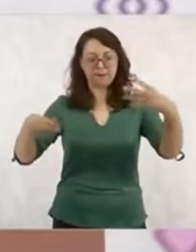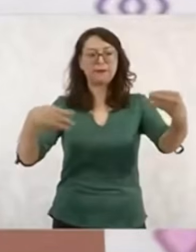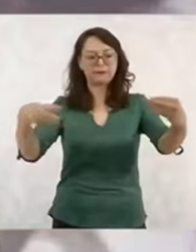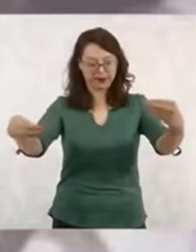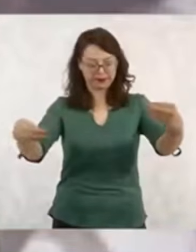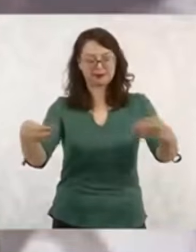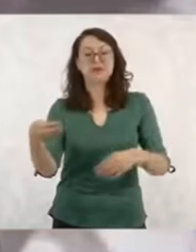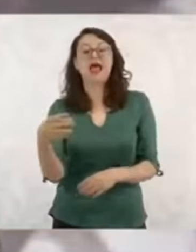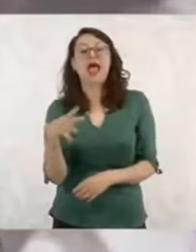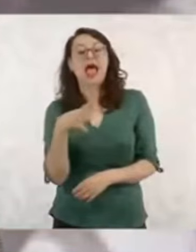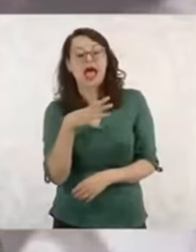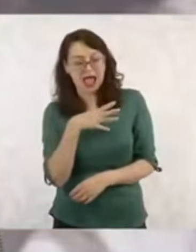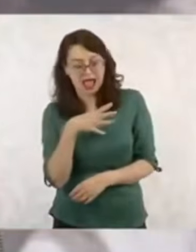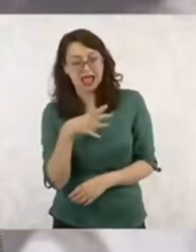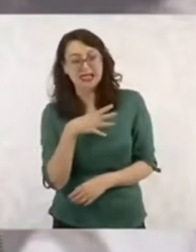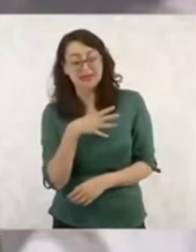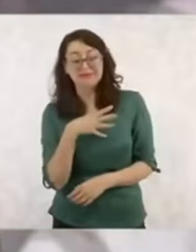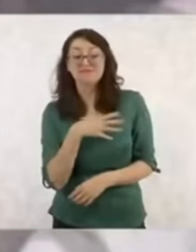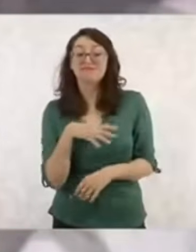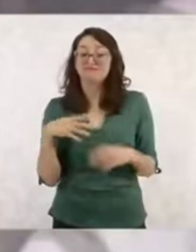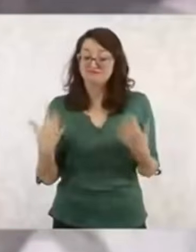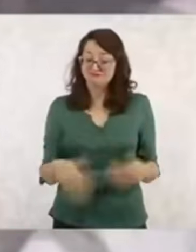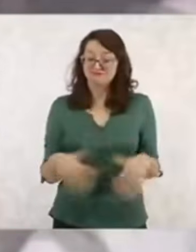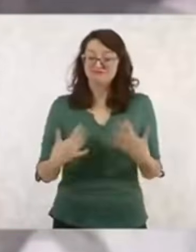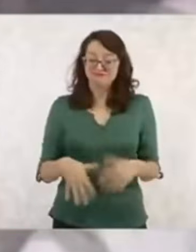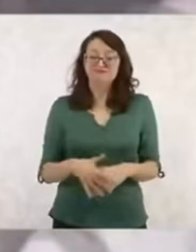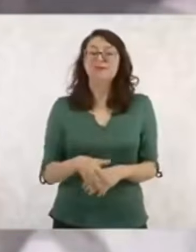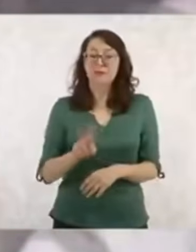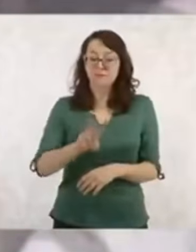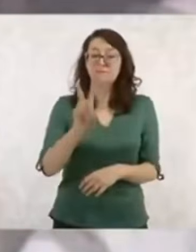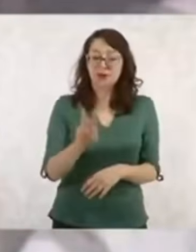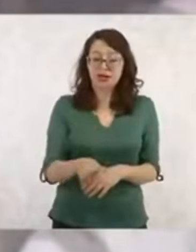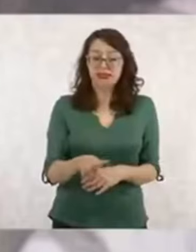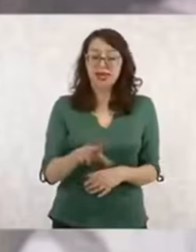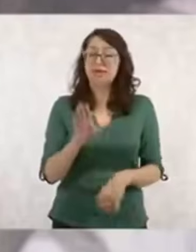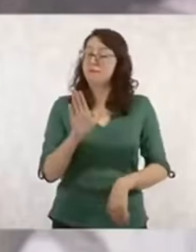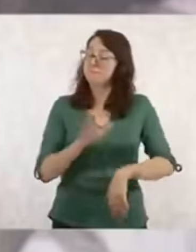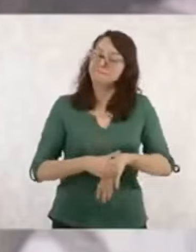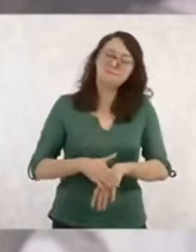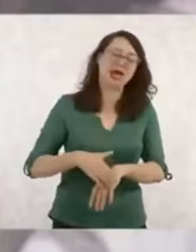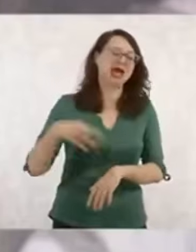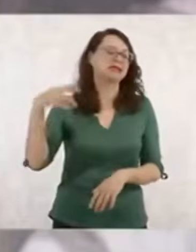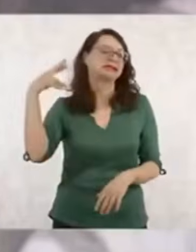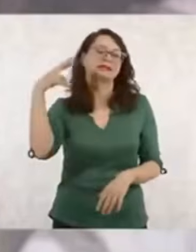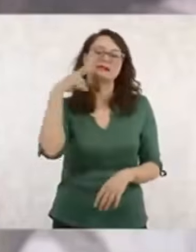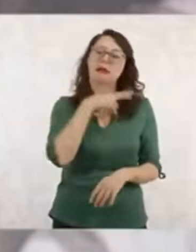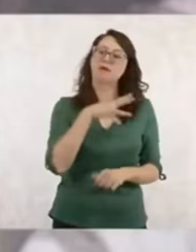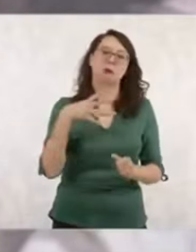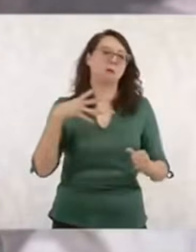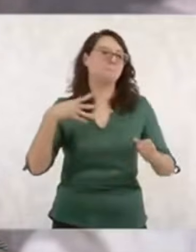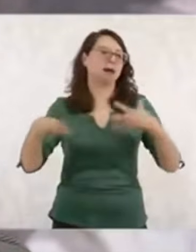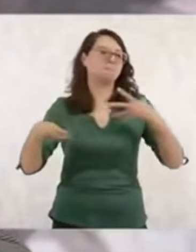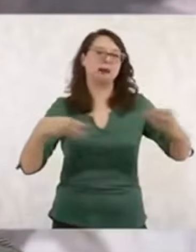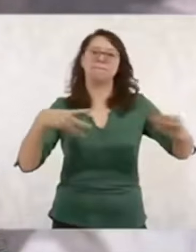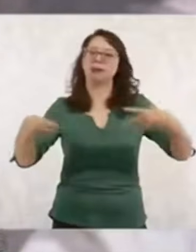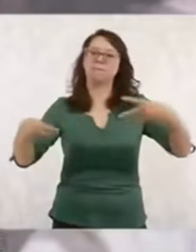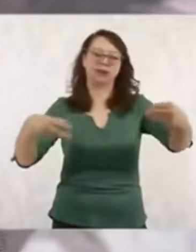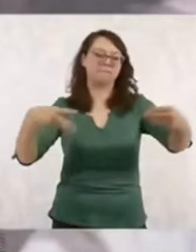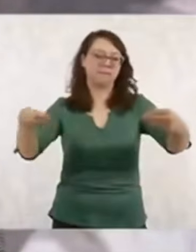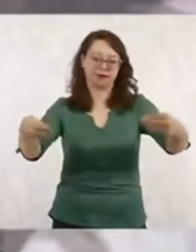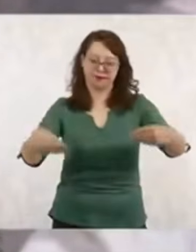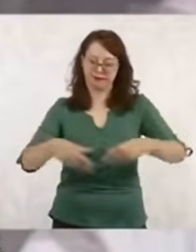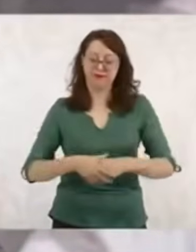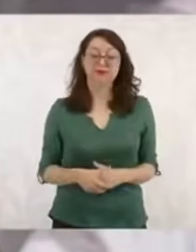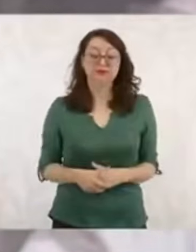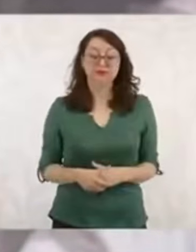las enfermedades virales, yo diría, la que mayor índice de transmisibilidad tiene.